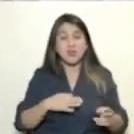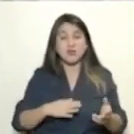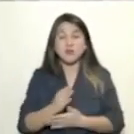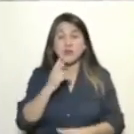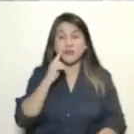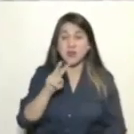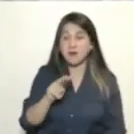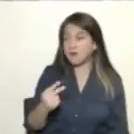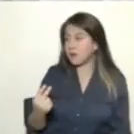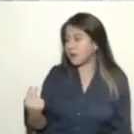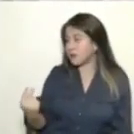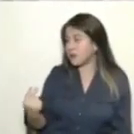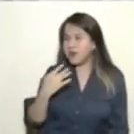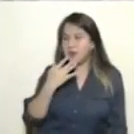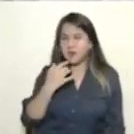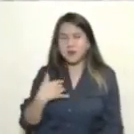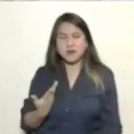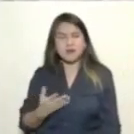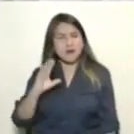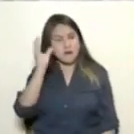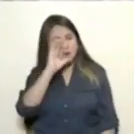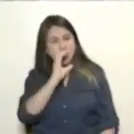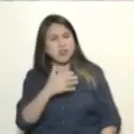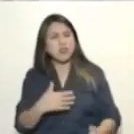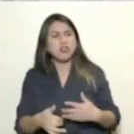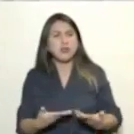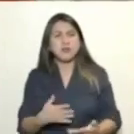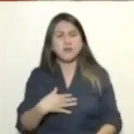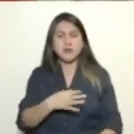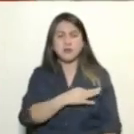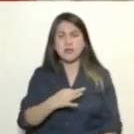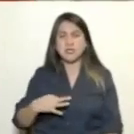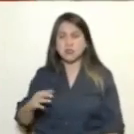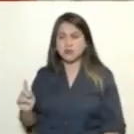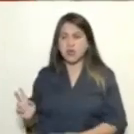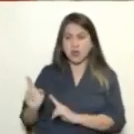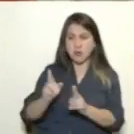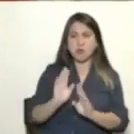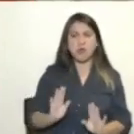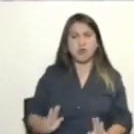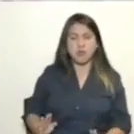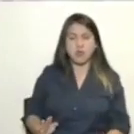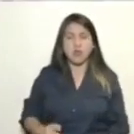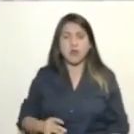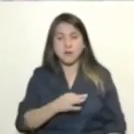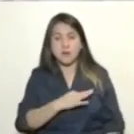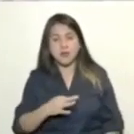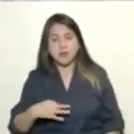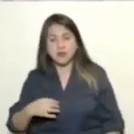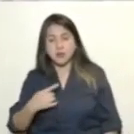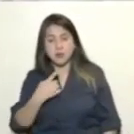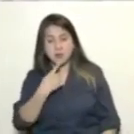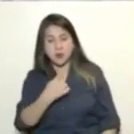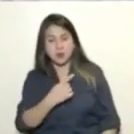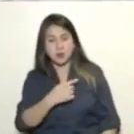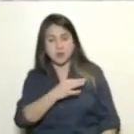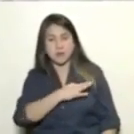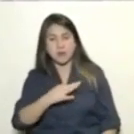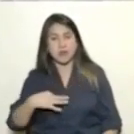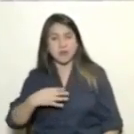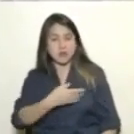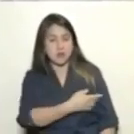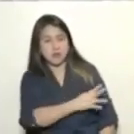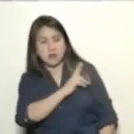atrás? Porque estaba buscando dónde está mi ministro que responda. El ministro, las preguntas difíciles las responde el ministro. ¿Por qué